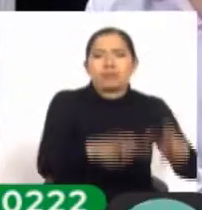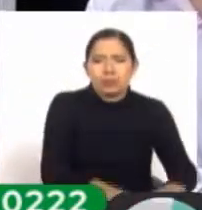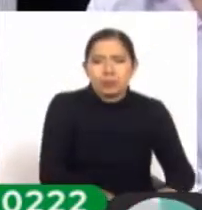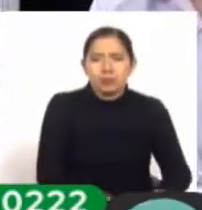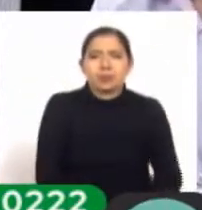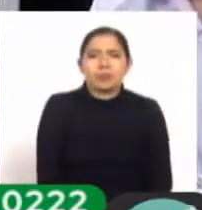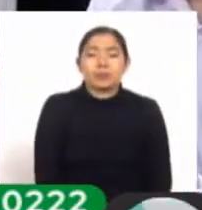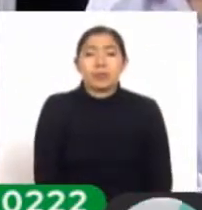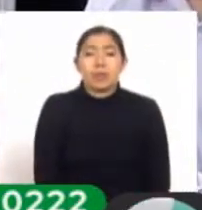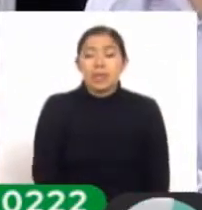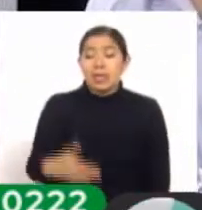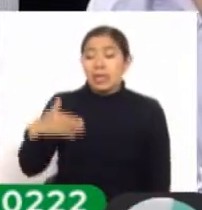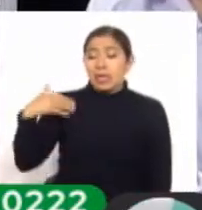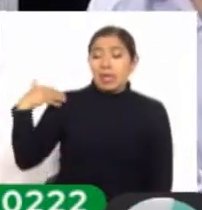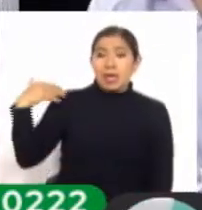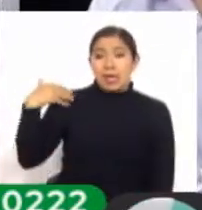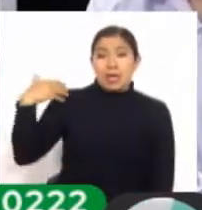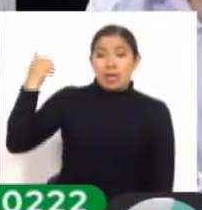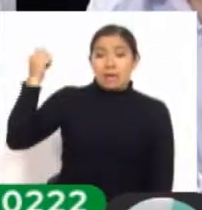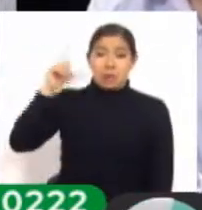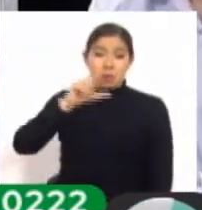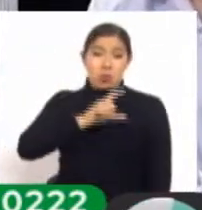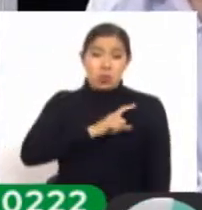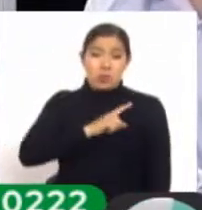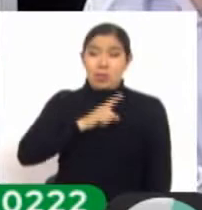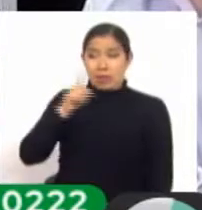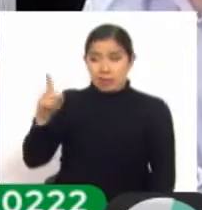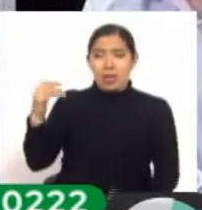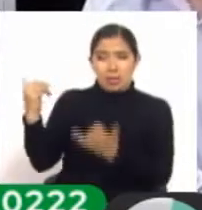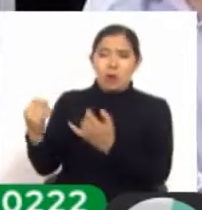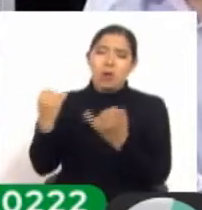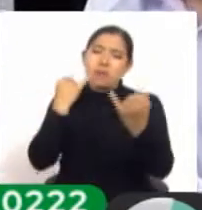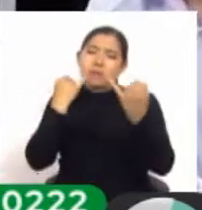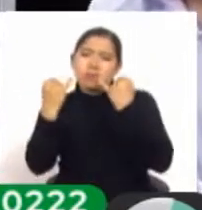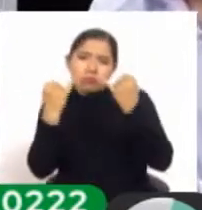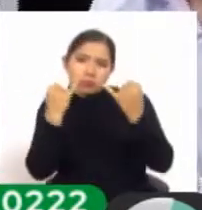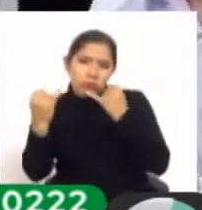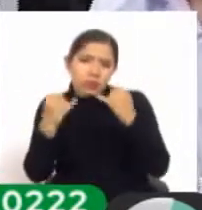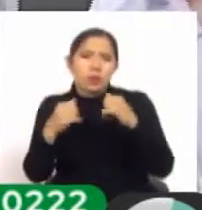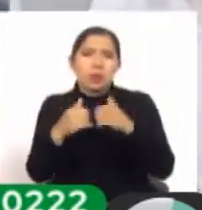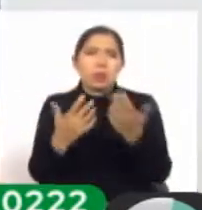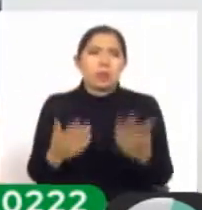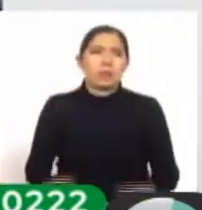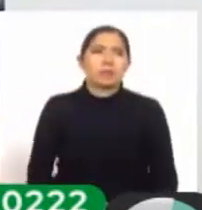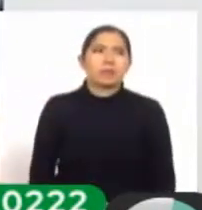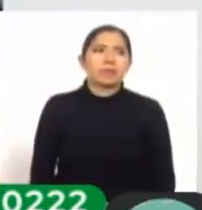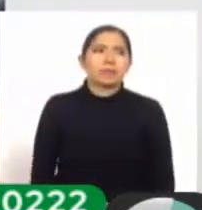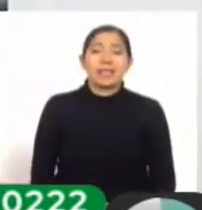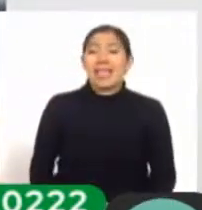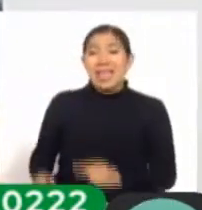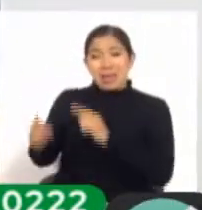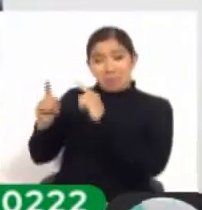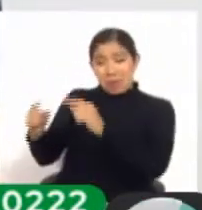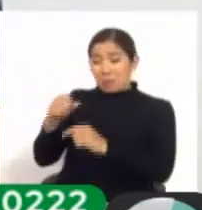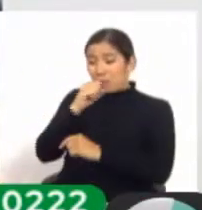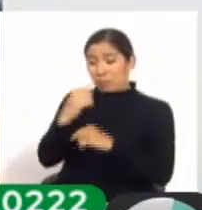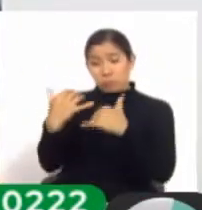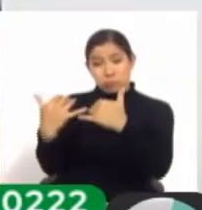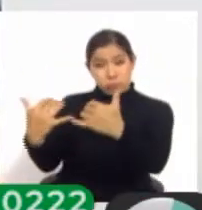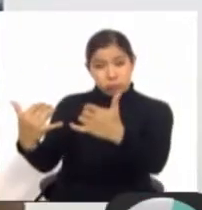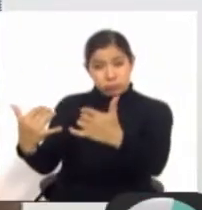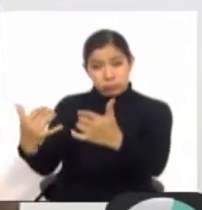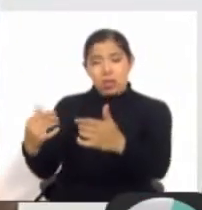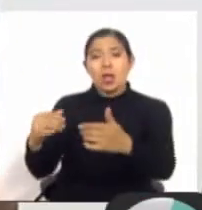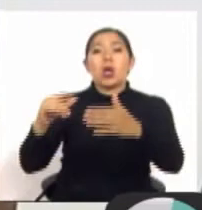El comandante general va a dar un informe con posterioridad. En esta misma conferencia de prensa, el comandante nacional